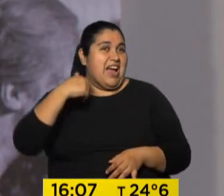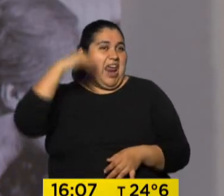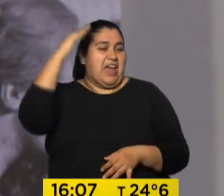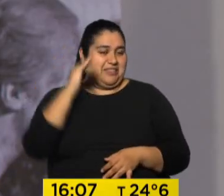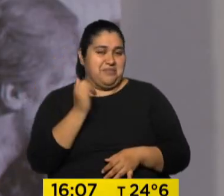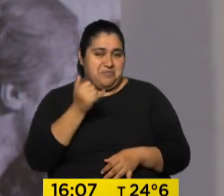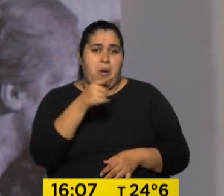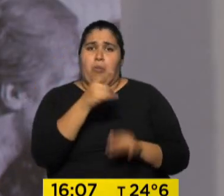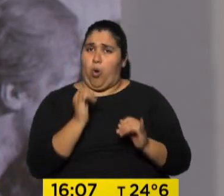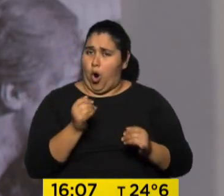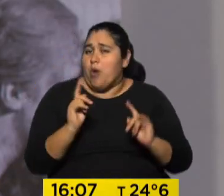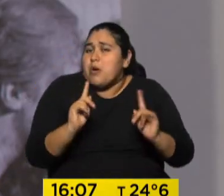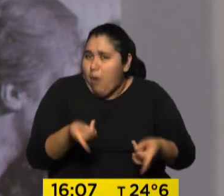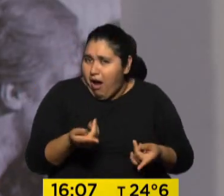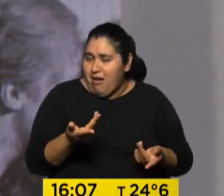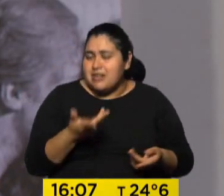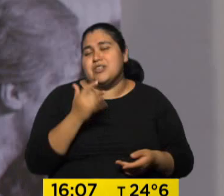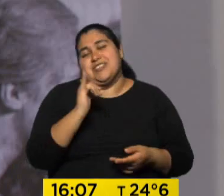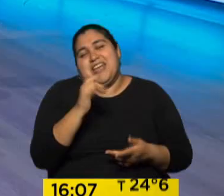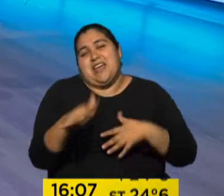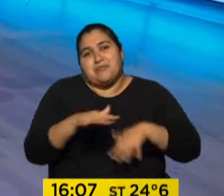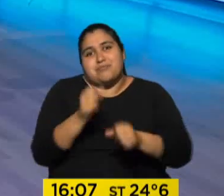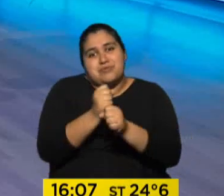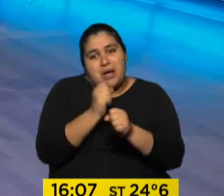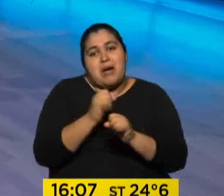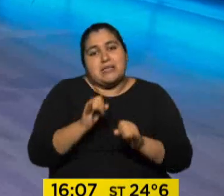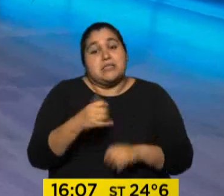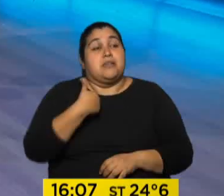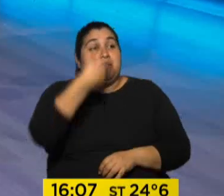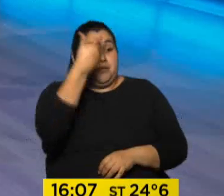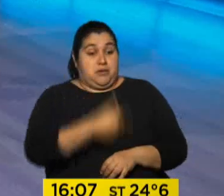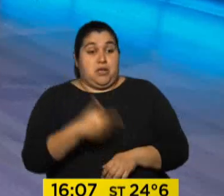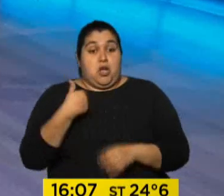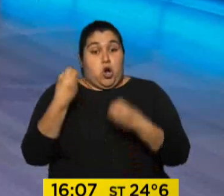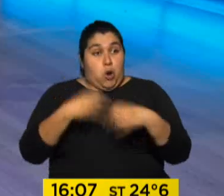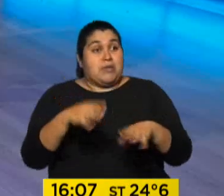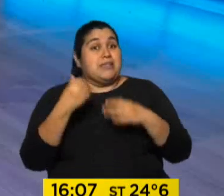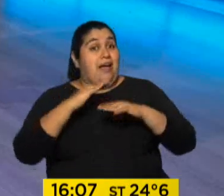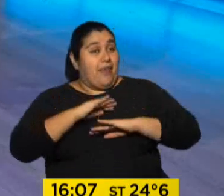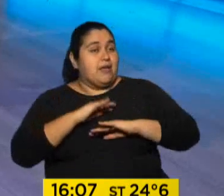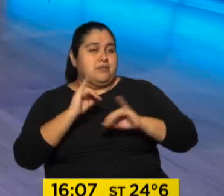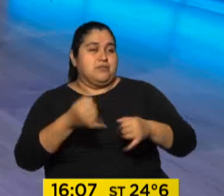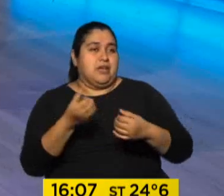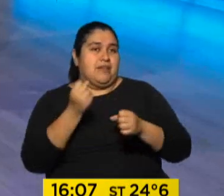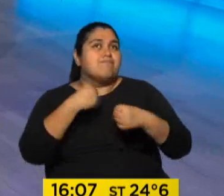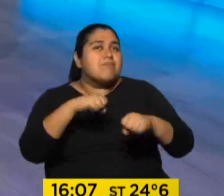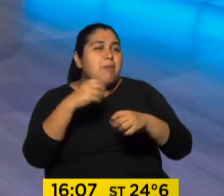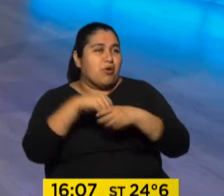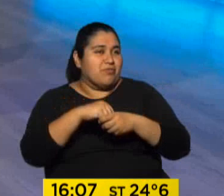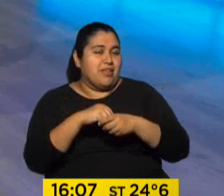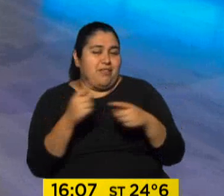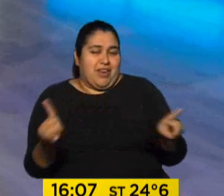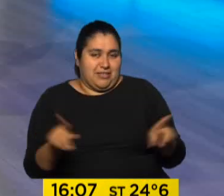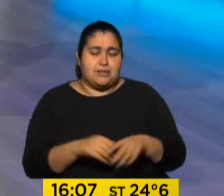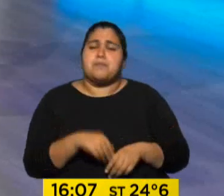Era muy joven, pero para empezar la actividad, sí, ¿no? Para alguien que empieza un deporte, sí, de grande. ¿Y cómo se dio esto? Vos algo recién me comentabas